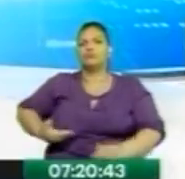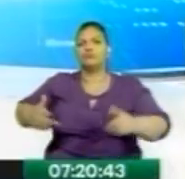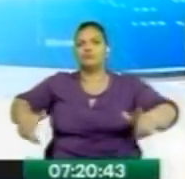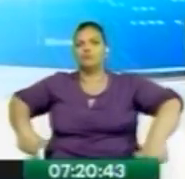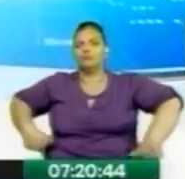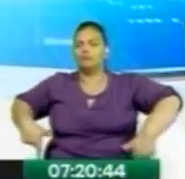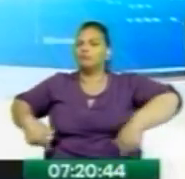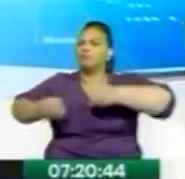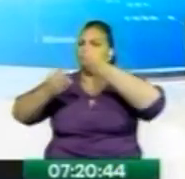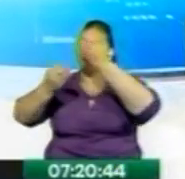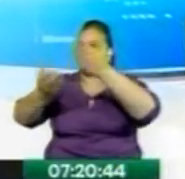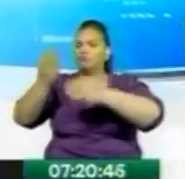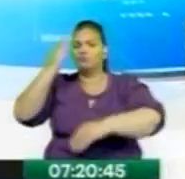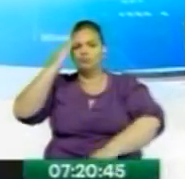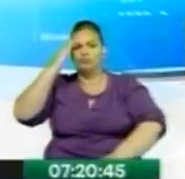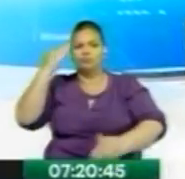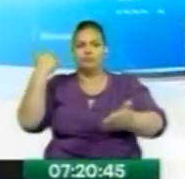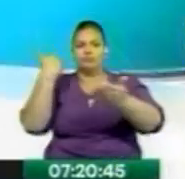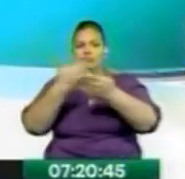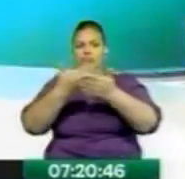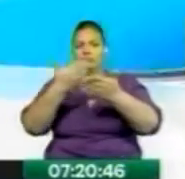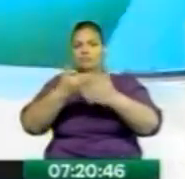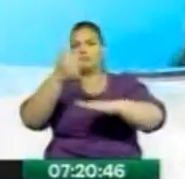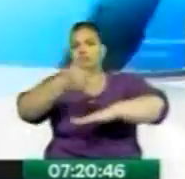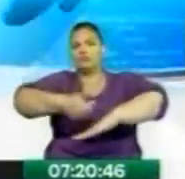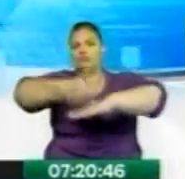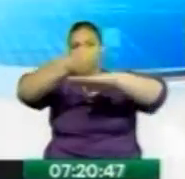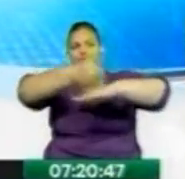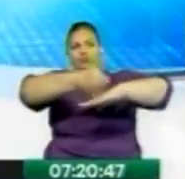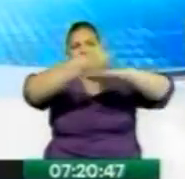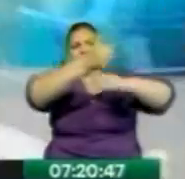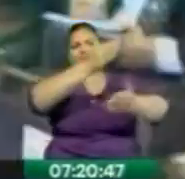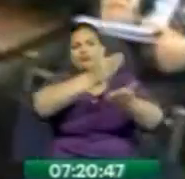política de defensa nacional.